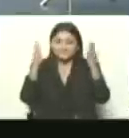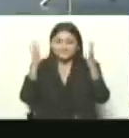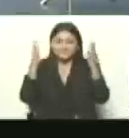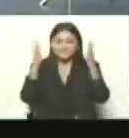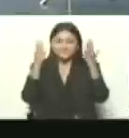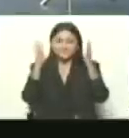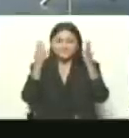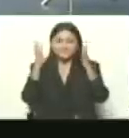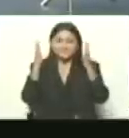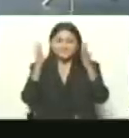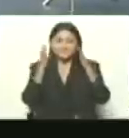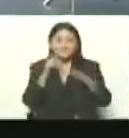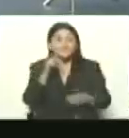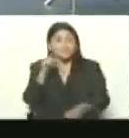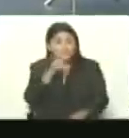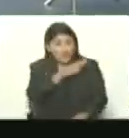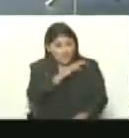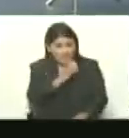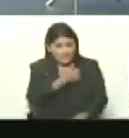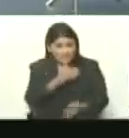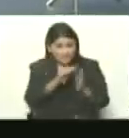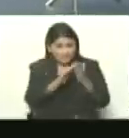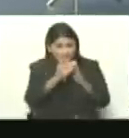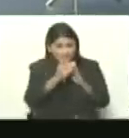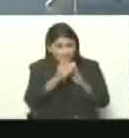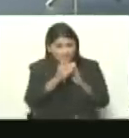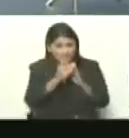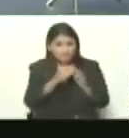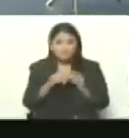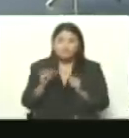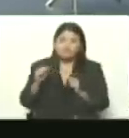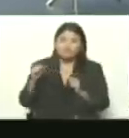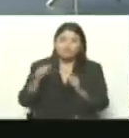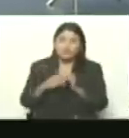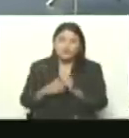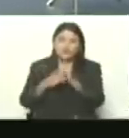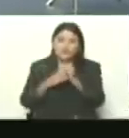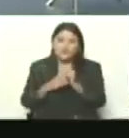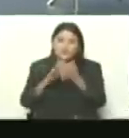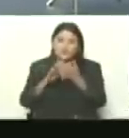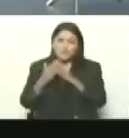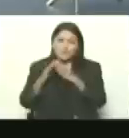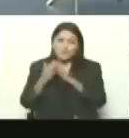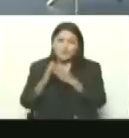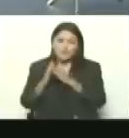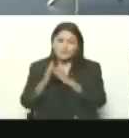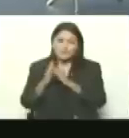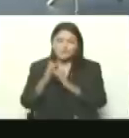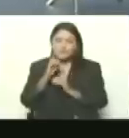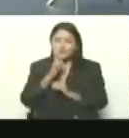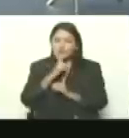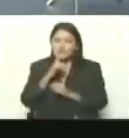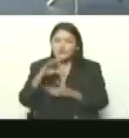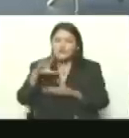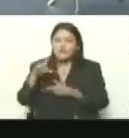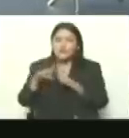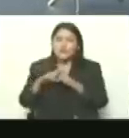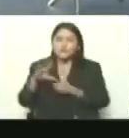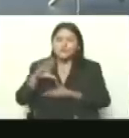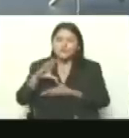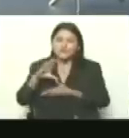tú eras jefa de comunidad, ¿verdad? Líder de Comunidad de las Américas. Correcto. ¿Y la comunidad